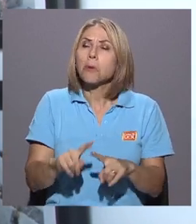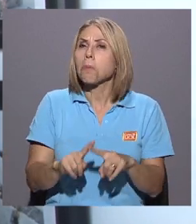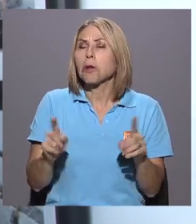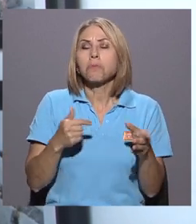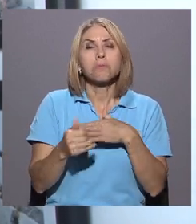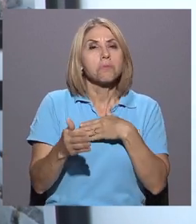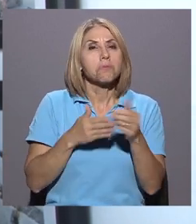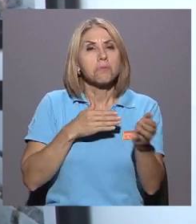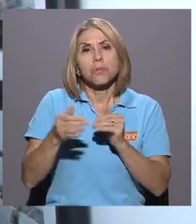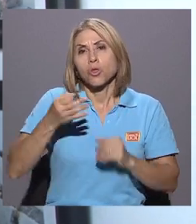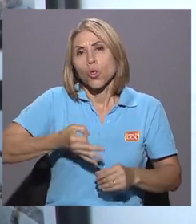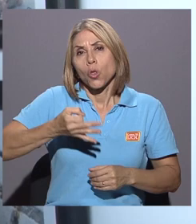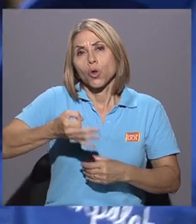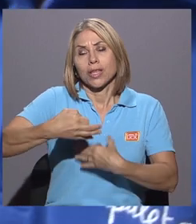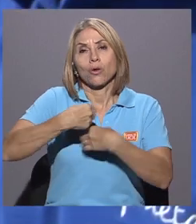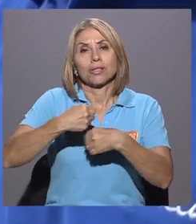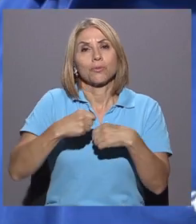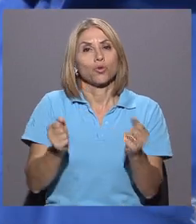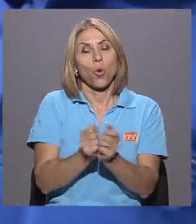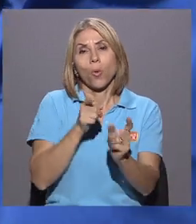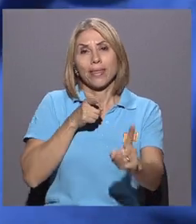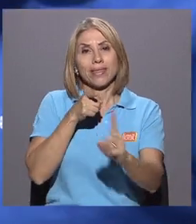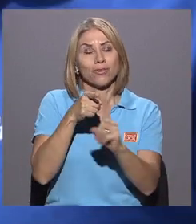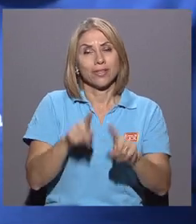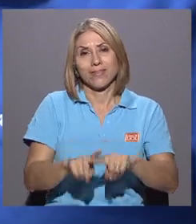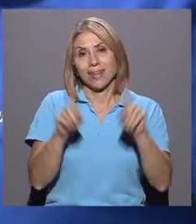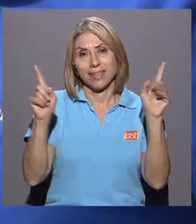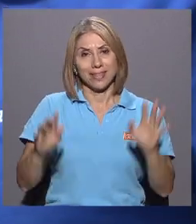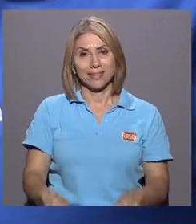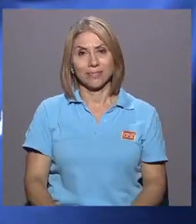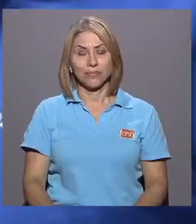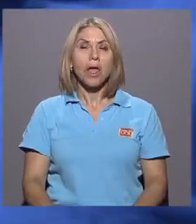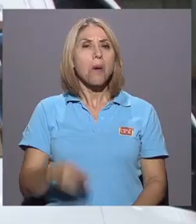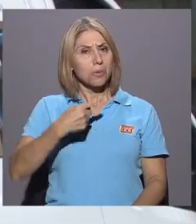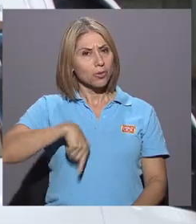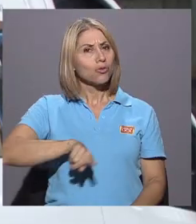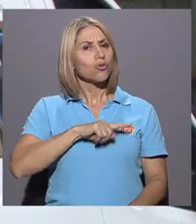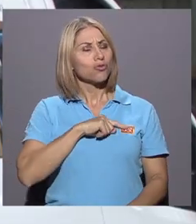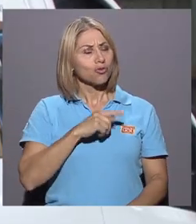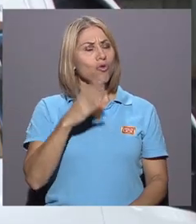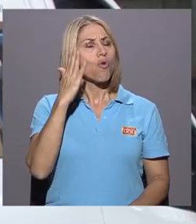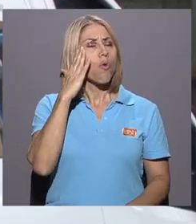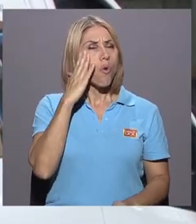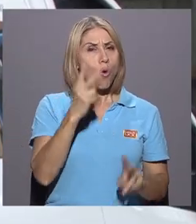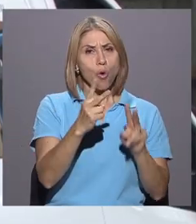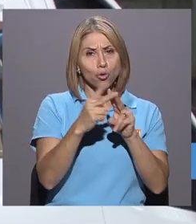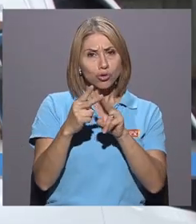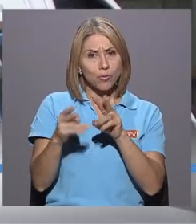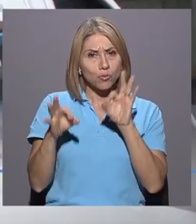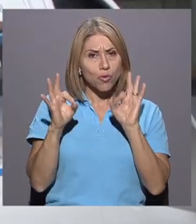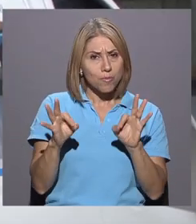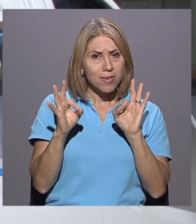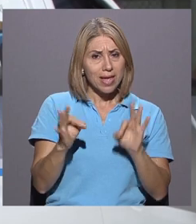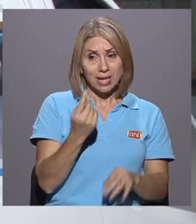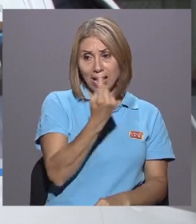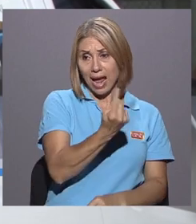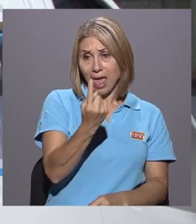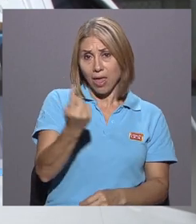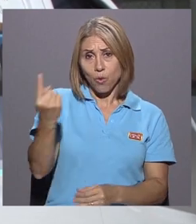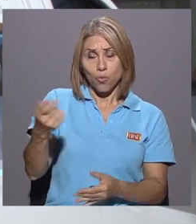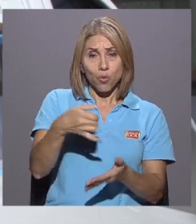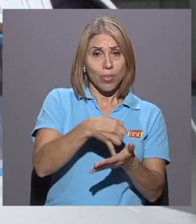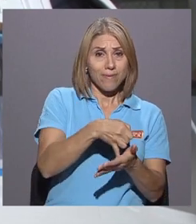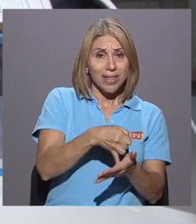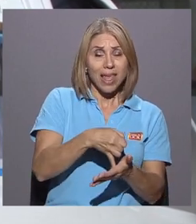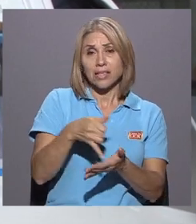los días lo hacemos de repente con objetivos diferentes. Nos conocemos muy bien, sabemos cuáles son las debilidades y fortalezas de cada uno